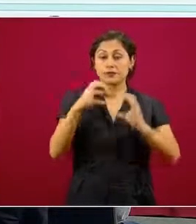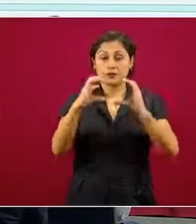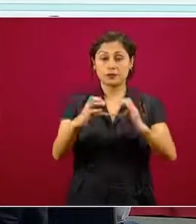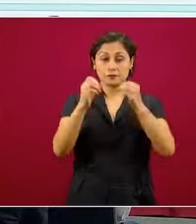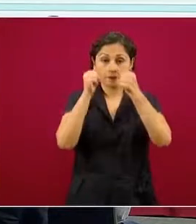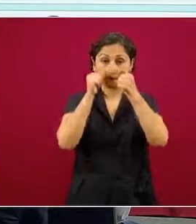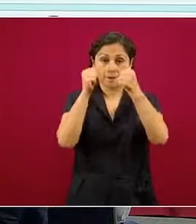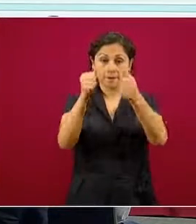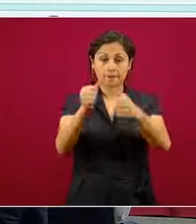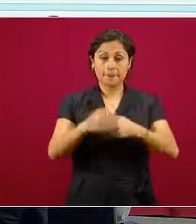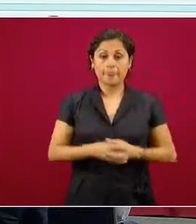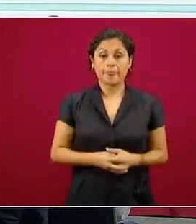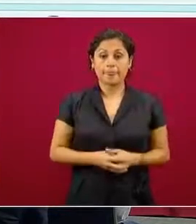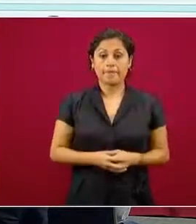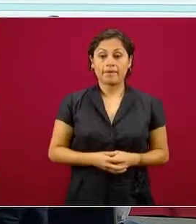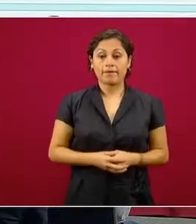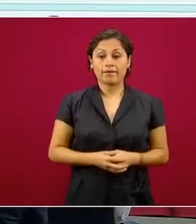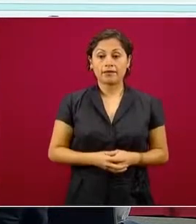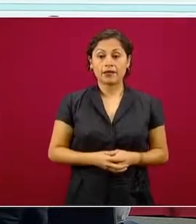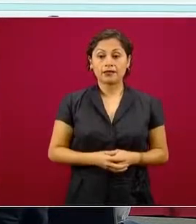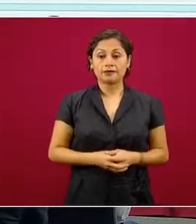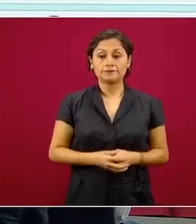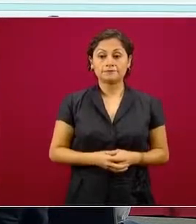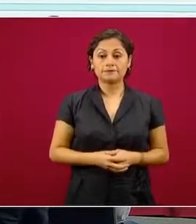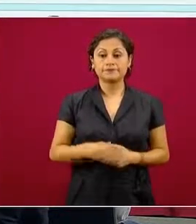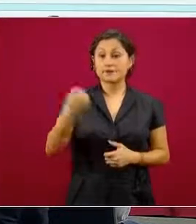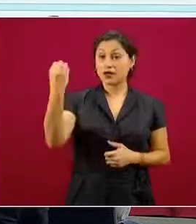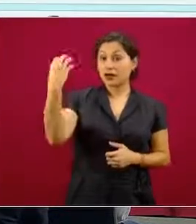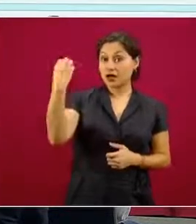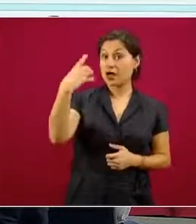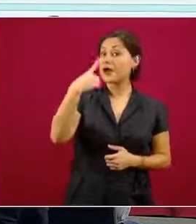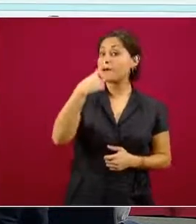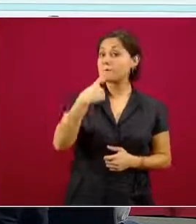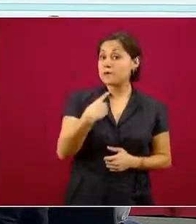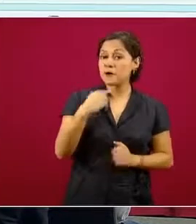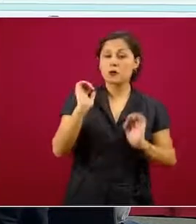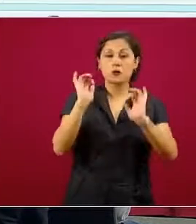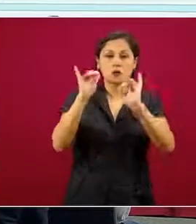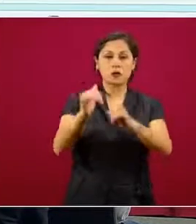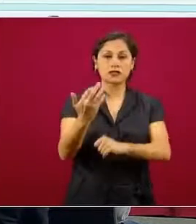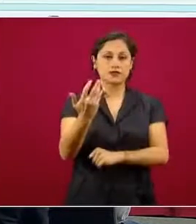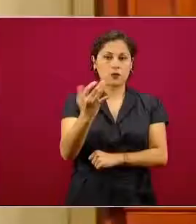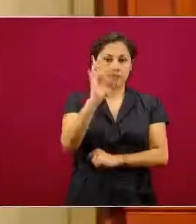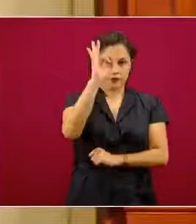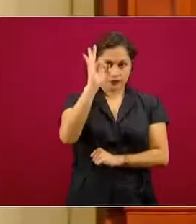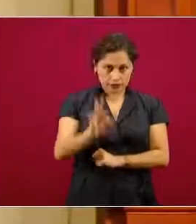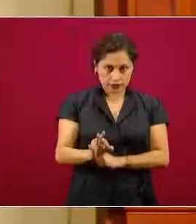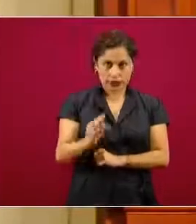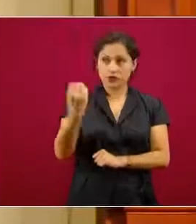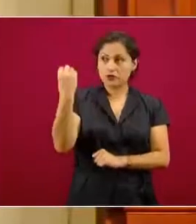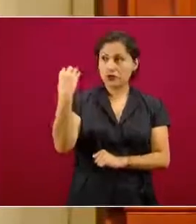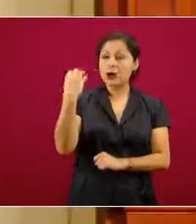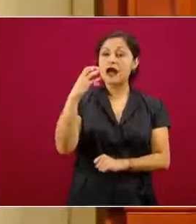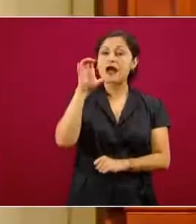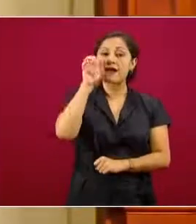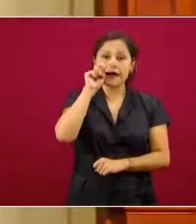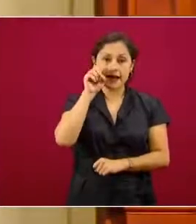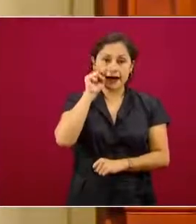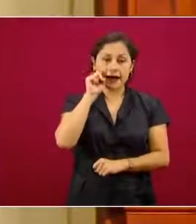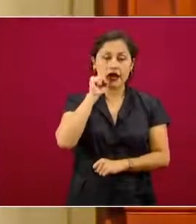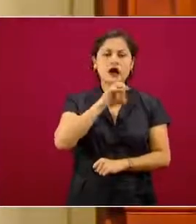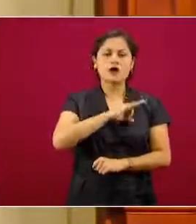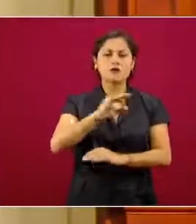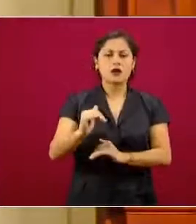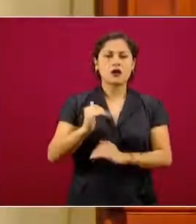establecimientos, y entonces por eso en el caso de semáforo rojo el aforo es del 50% y en el caso del naranja puede elevarse hasta